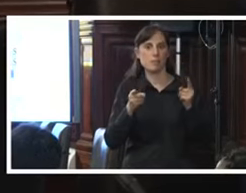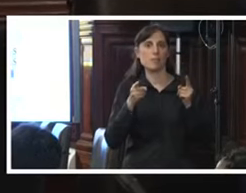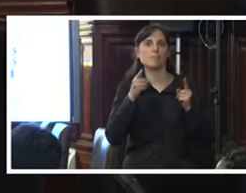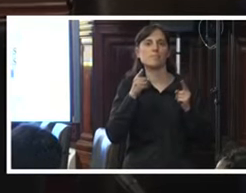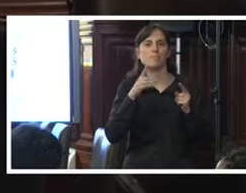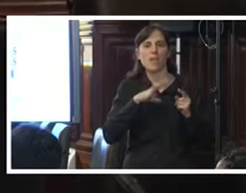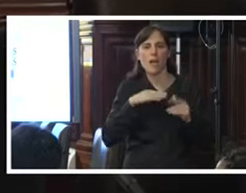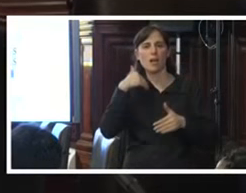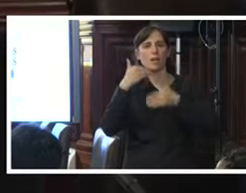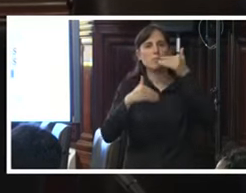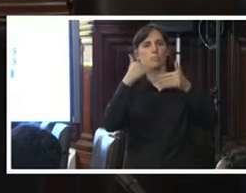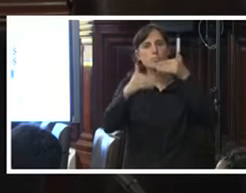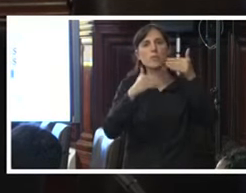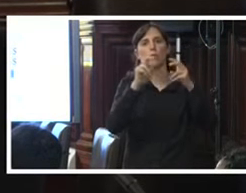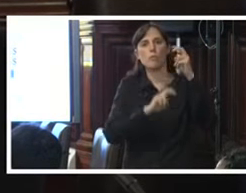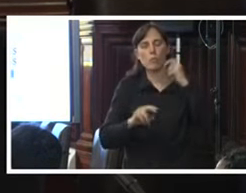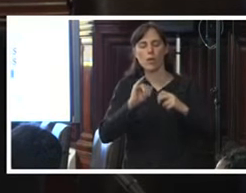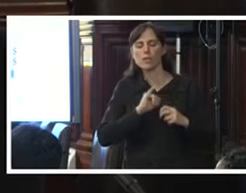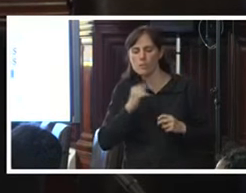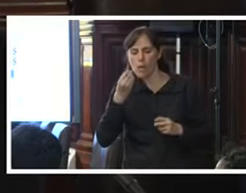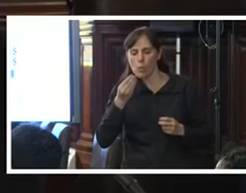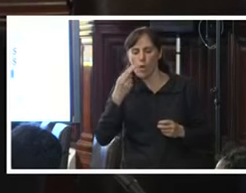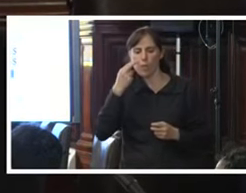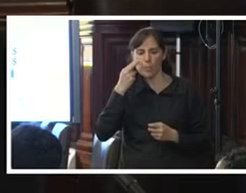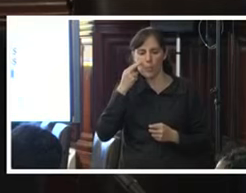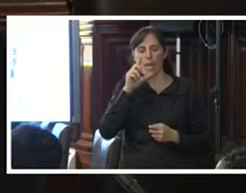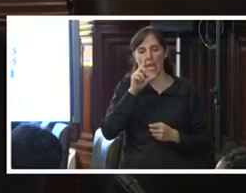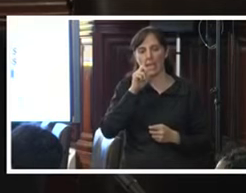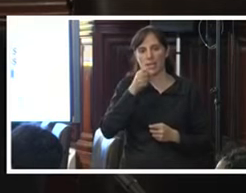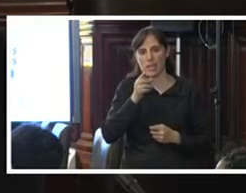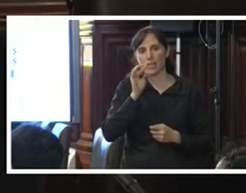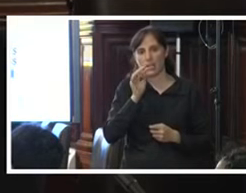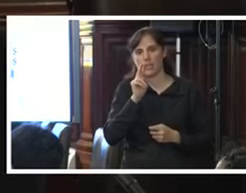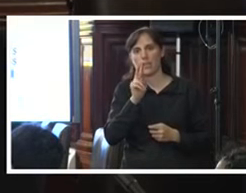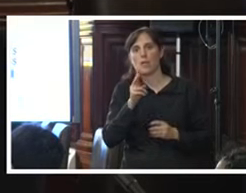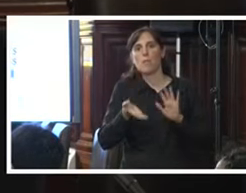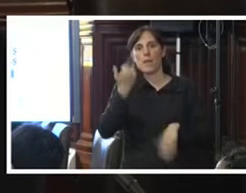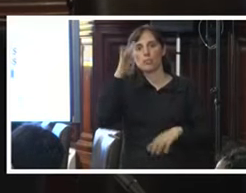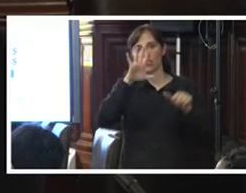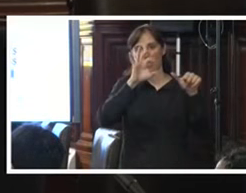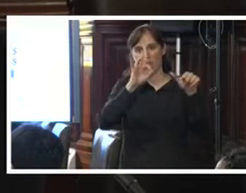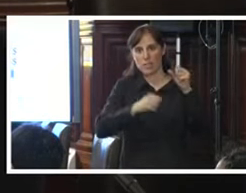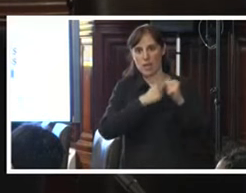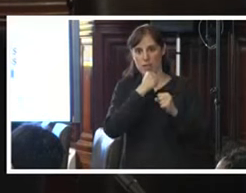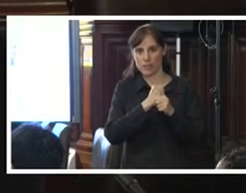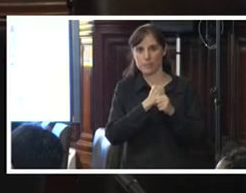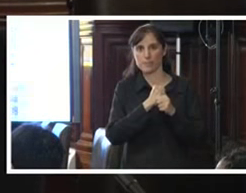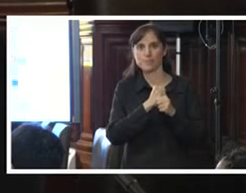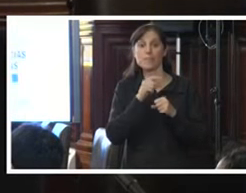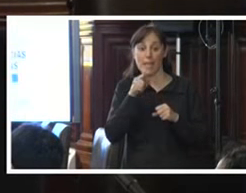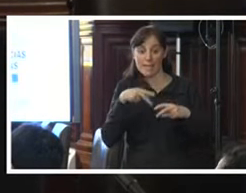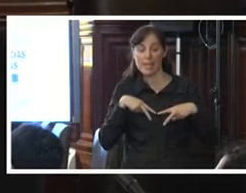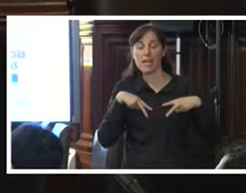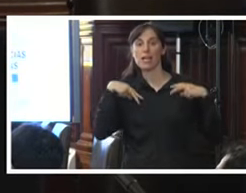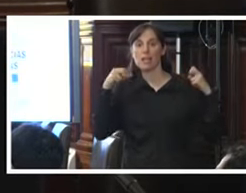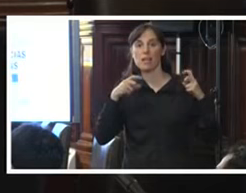para identificar la situación real de las poblaciones lgv mayores de 60 años y apoyarles en este análisis